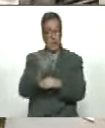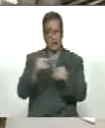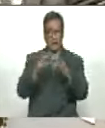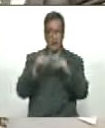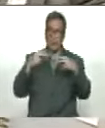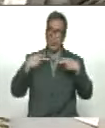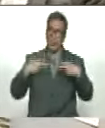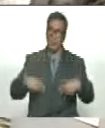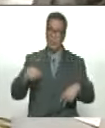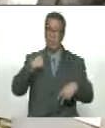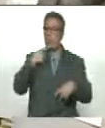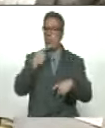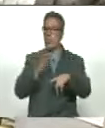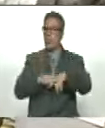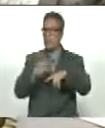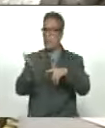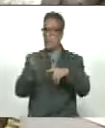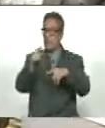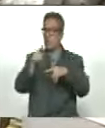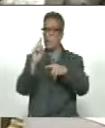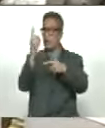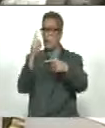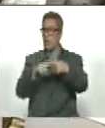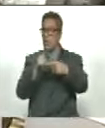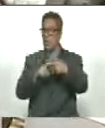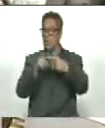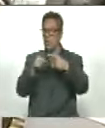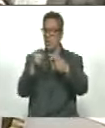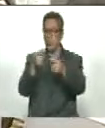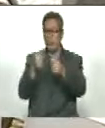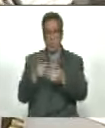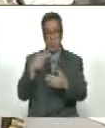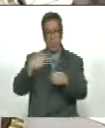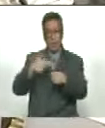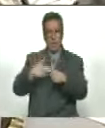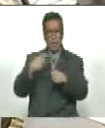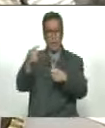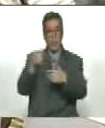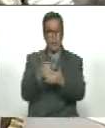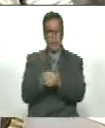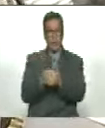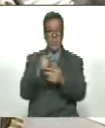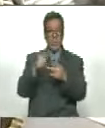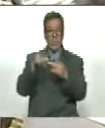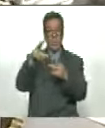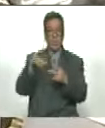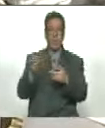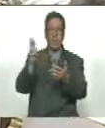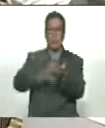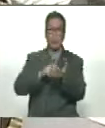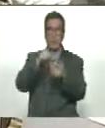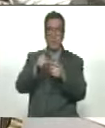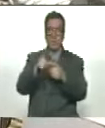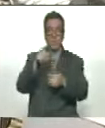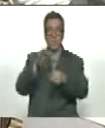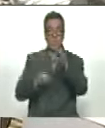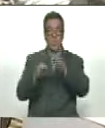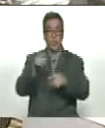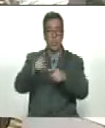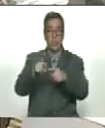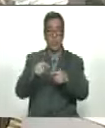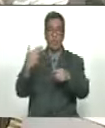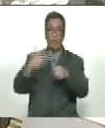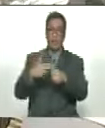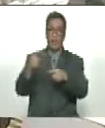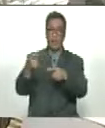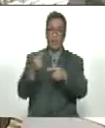vida. Digo esto porque estamos calificando primero los ingresos petroleros como ingresos extraordinarios nuevamente. La justificación para que fueran